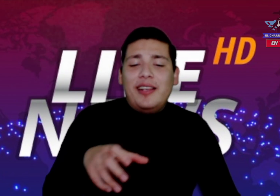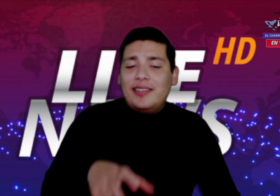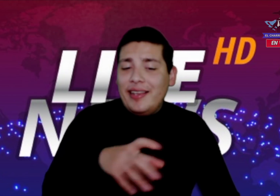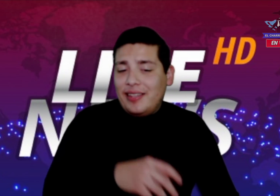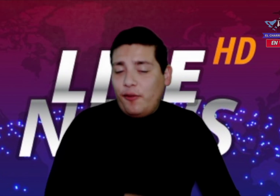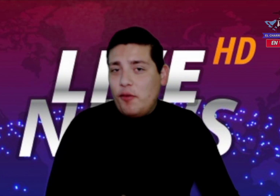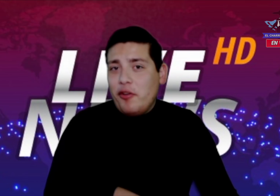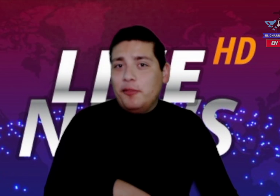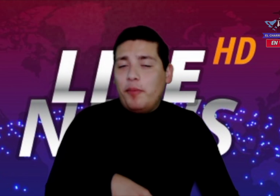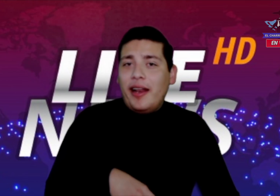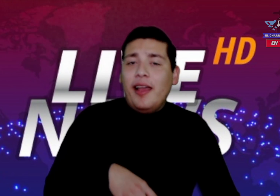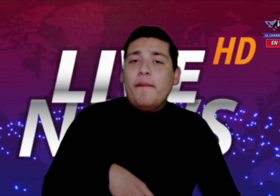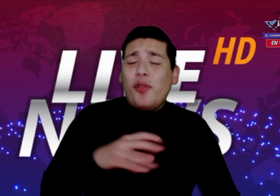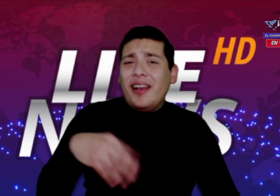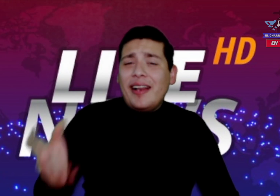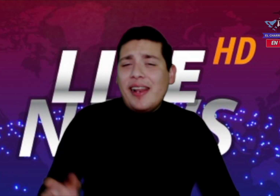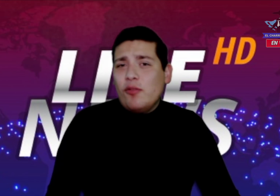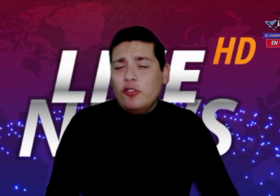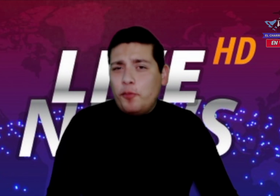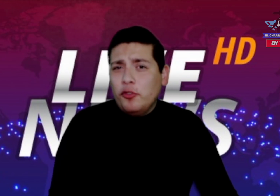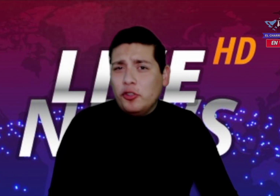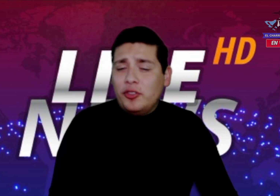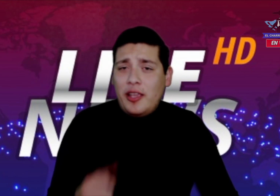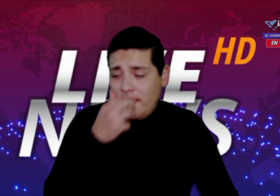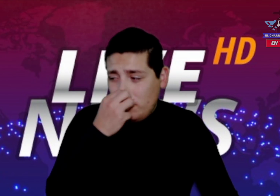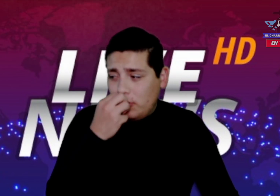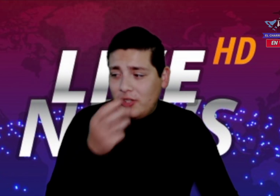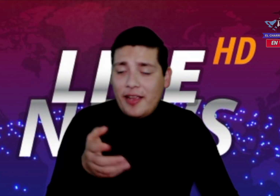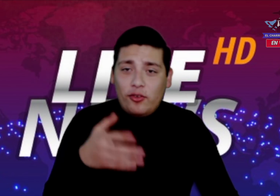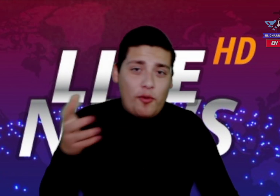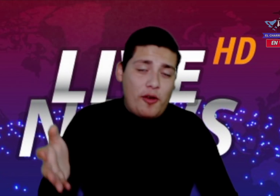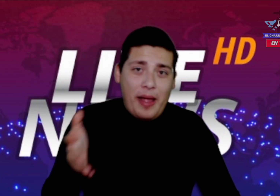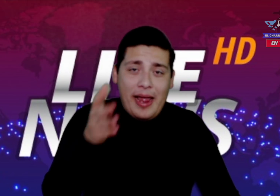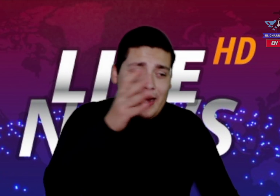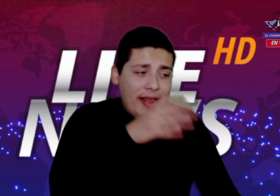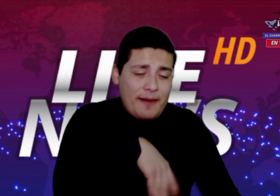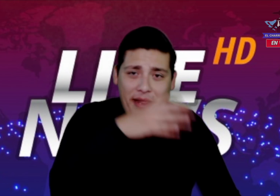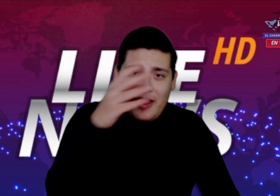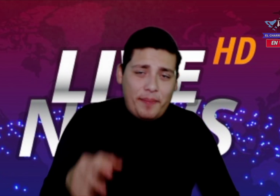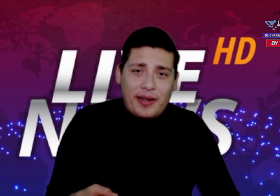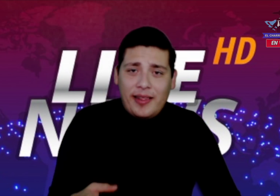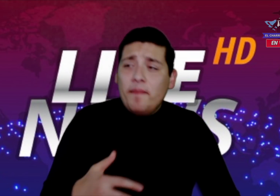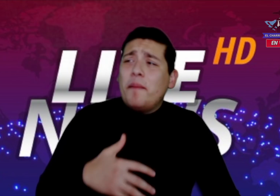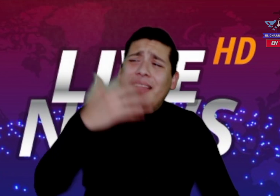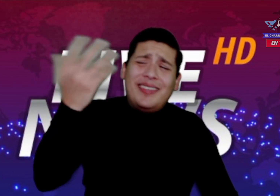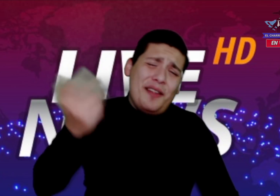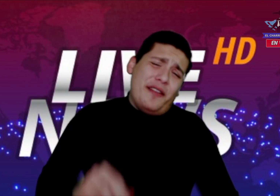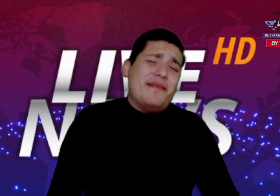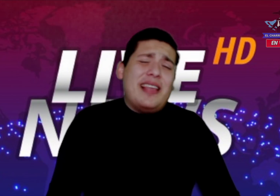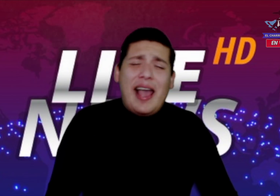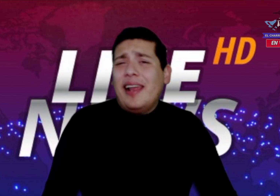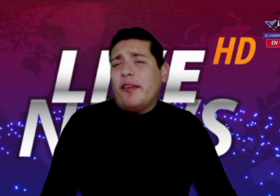quieren utilizar a estas figuras para poder ganar algunos puntos, y muchos de ellos como el PAN, el PRI, el PRD, para